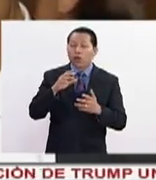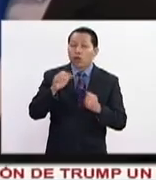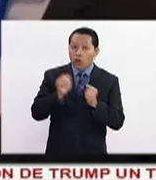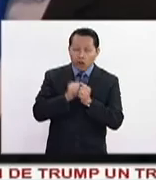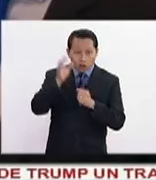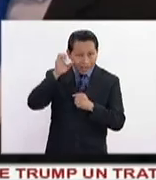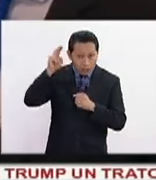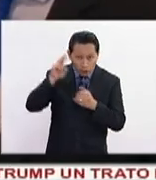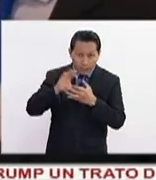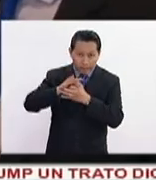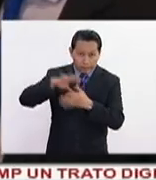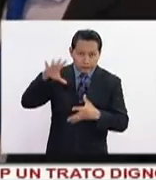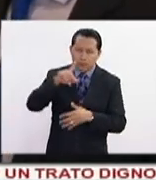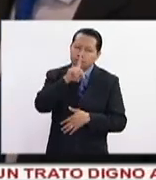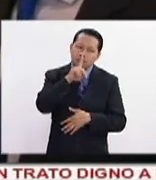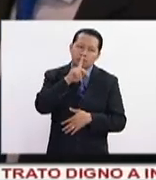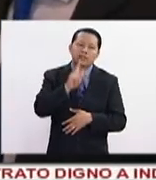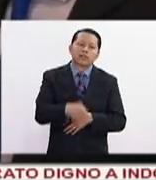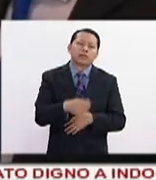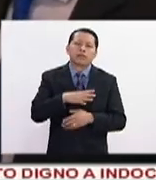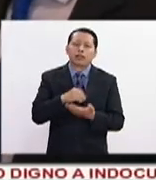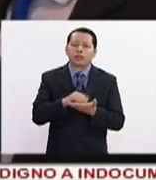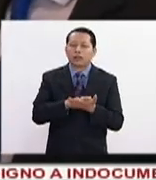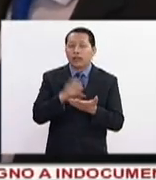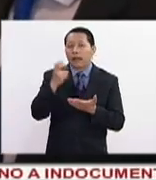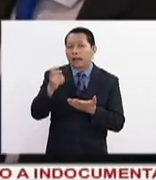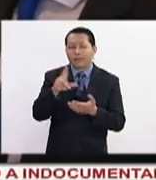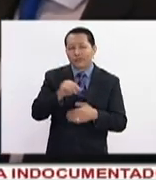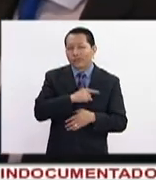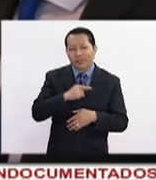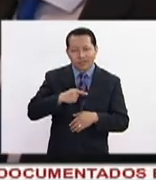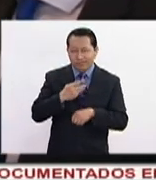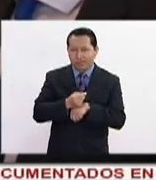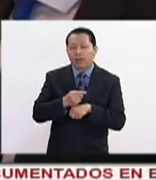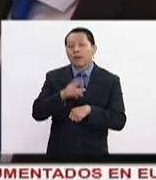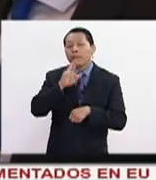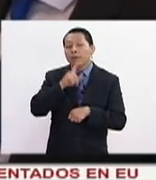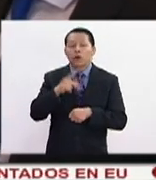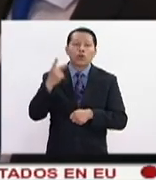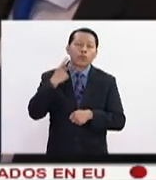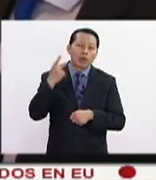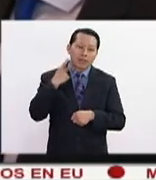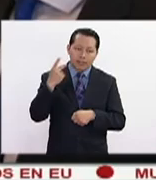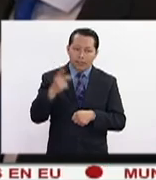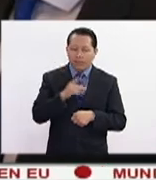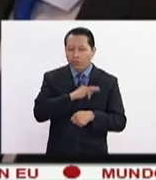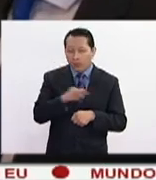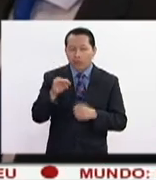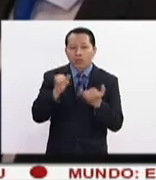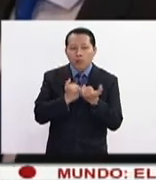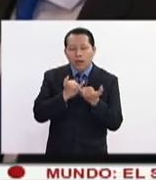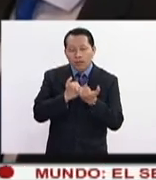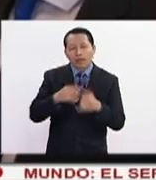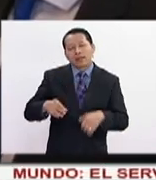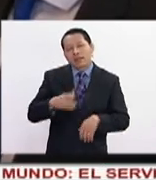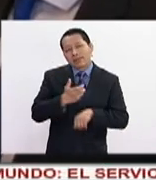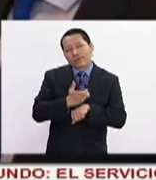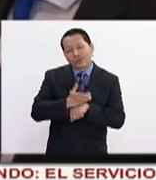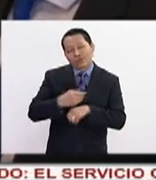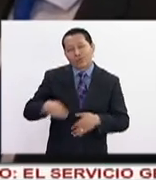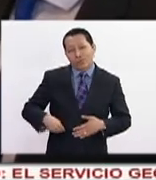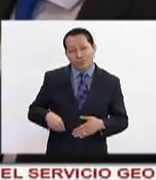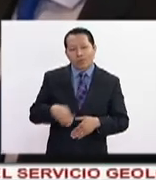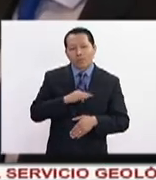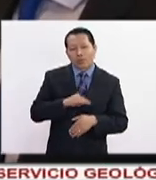país. Aseguró que estas medidas no son la solución y que se debe optar por una salida política. Y además culpó a los Estados Unidos de